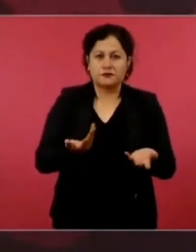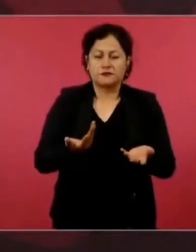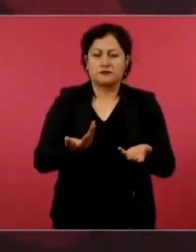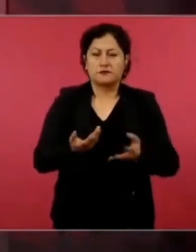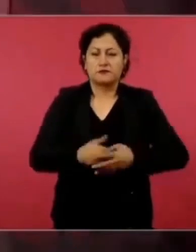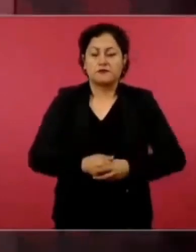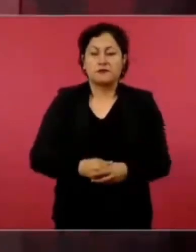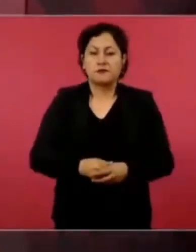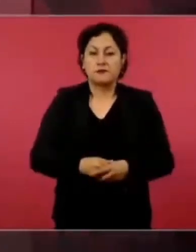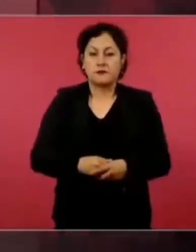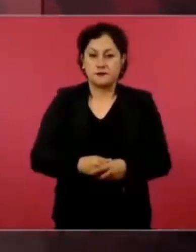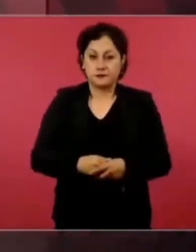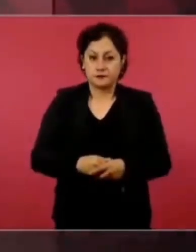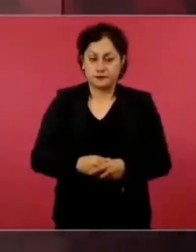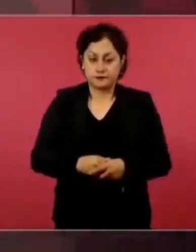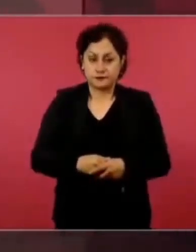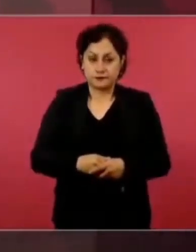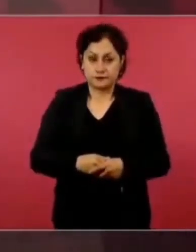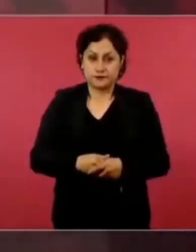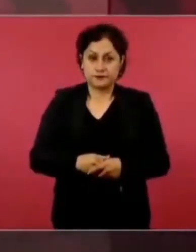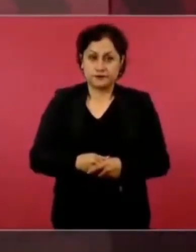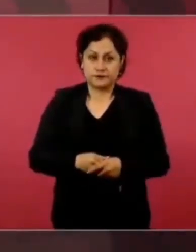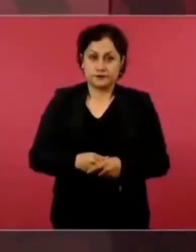Estamos hablando de